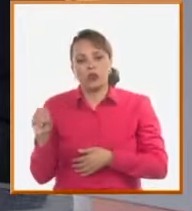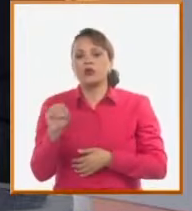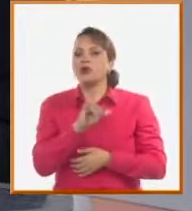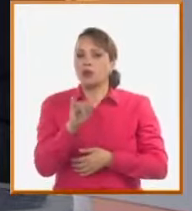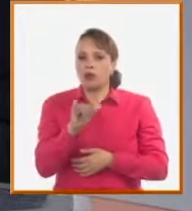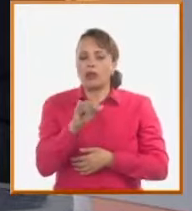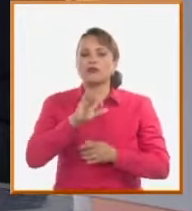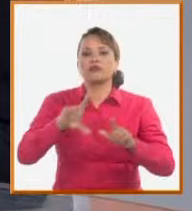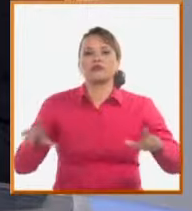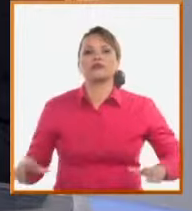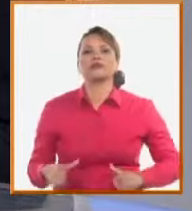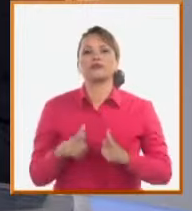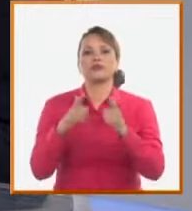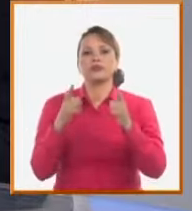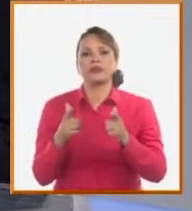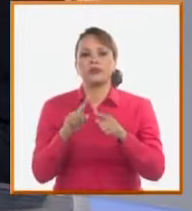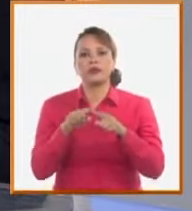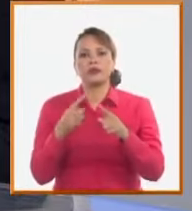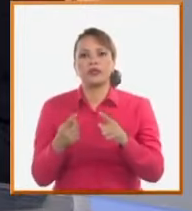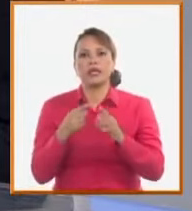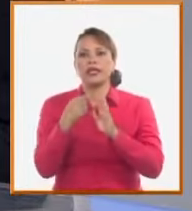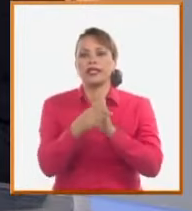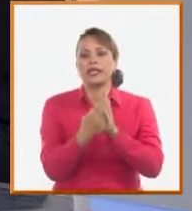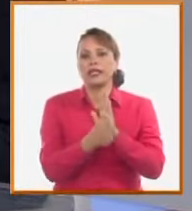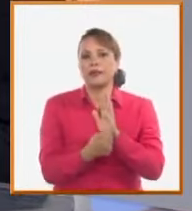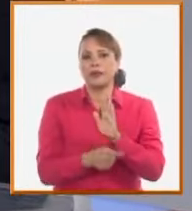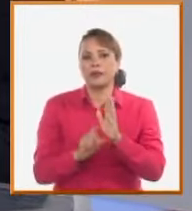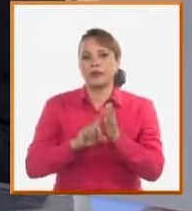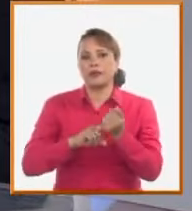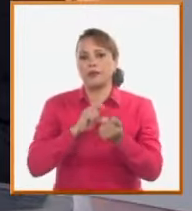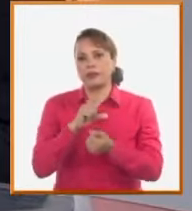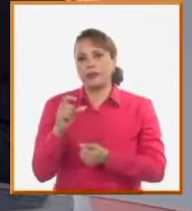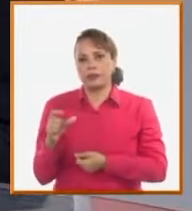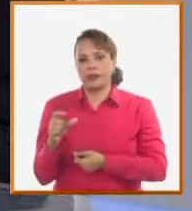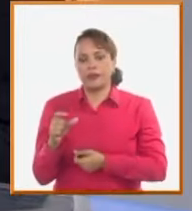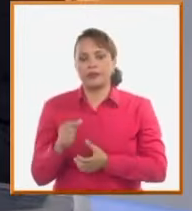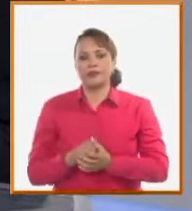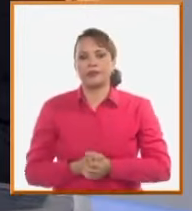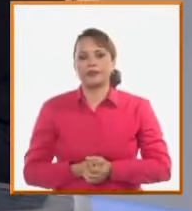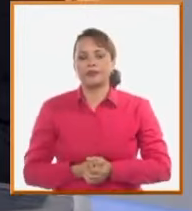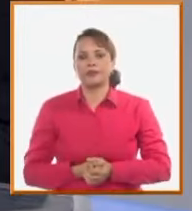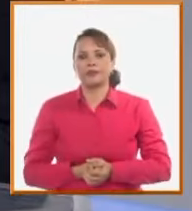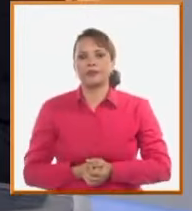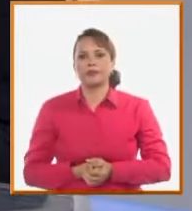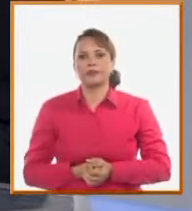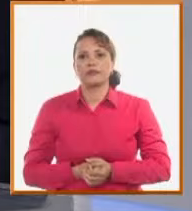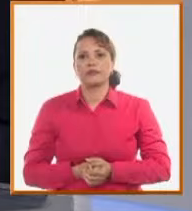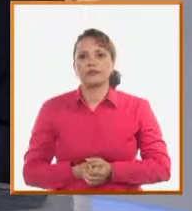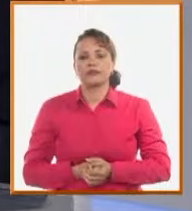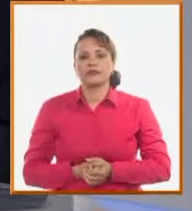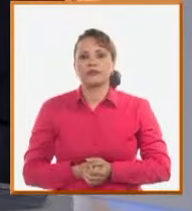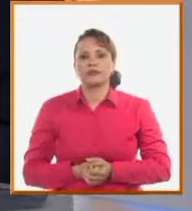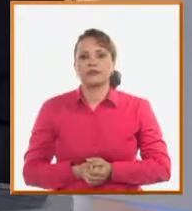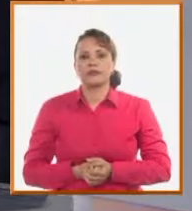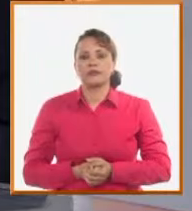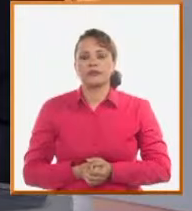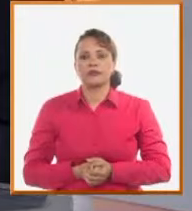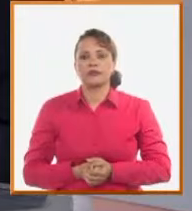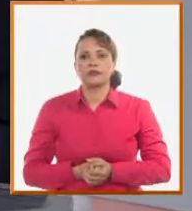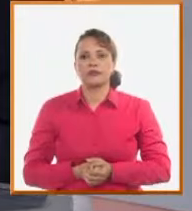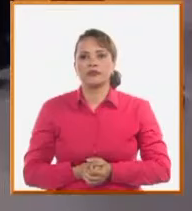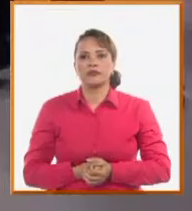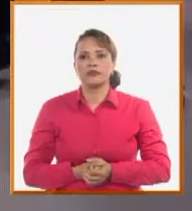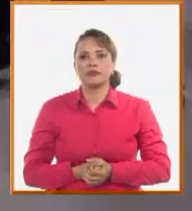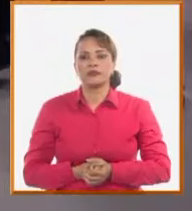dándole cumplimiento a uno de los lineamientos del partido referido a la actividad de seguro y especialmente a los seguros de vida como complemento de la seguridad